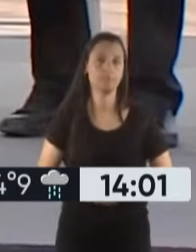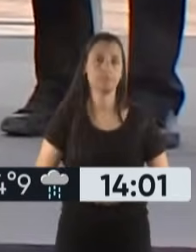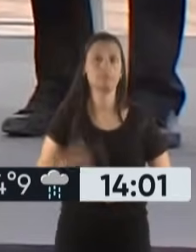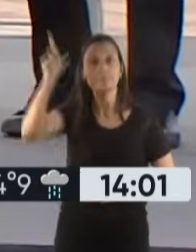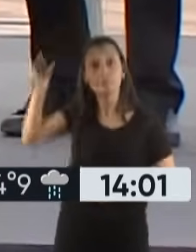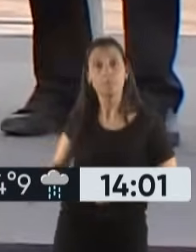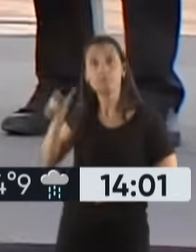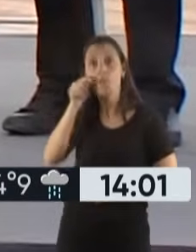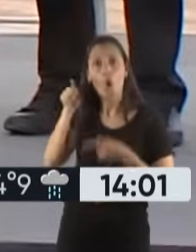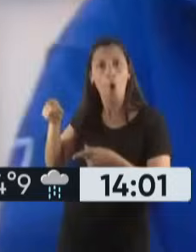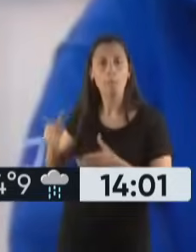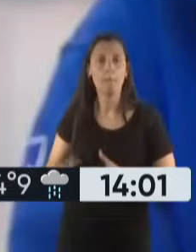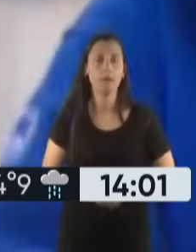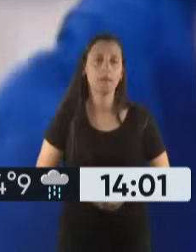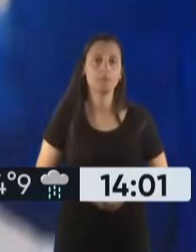Es un hombre